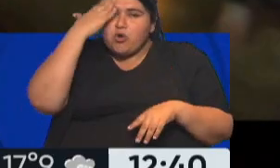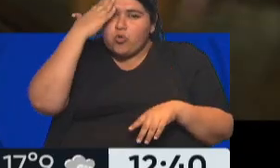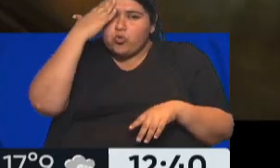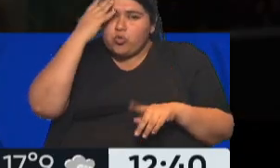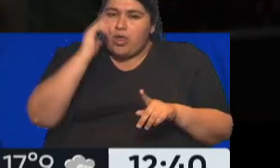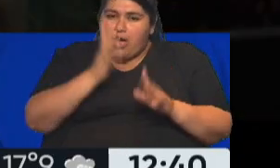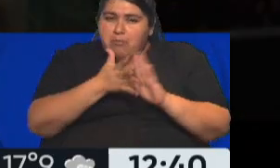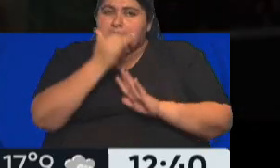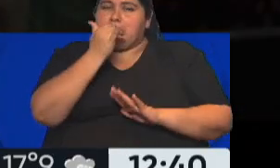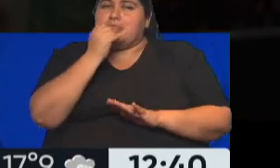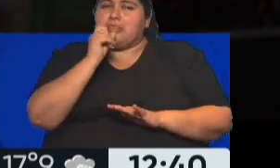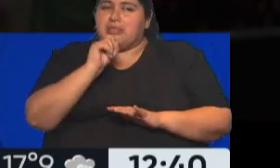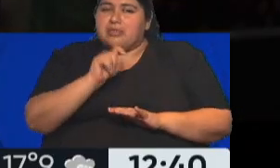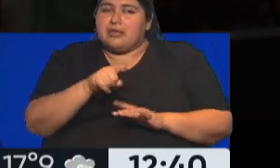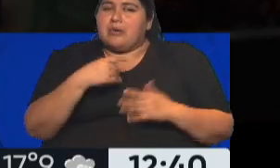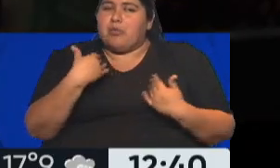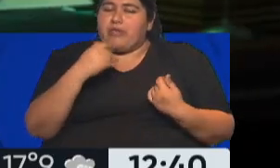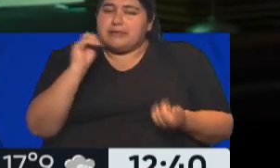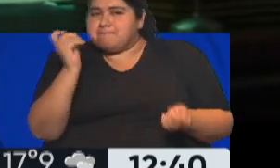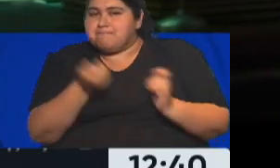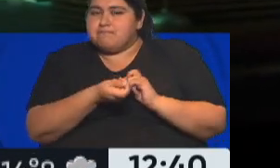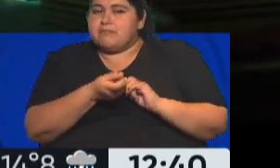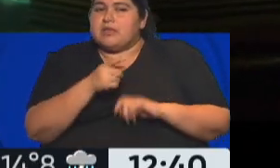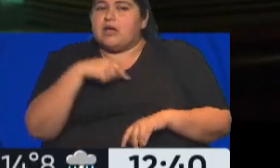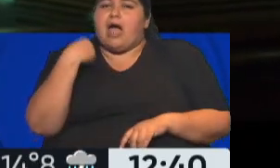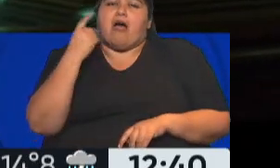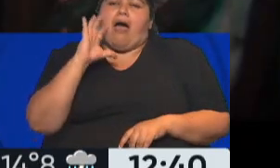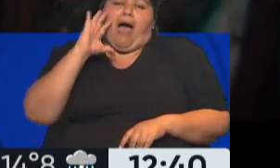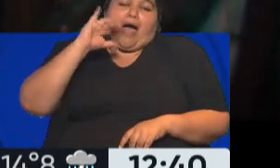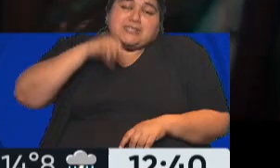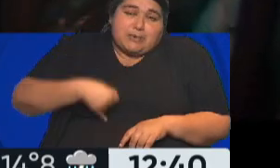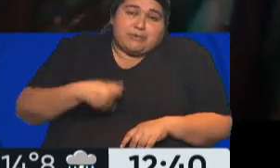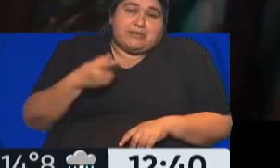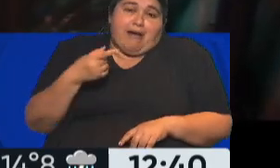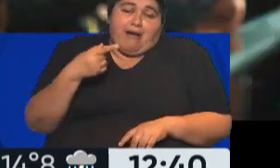su, hace lo suyo y acepta de otro modo que el padre,